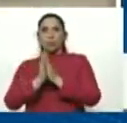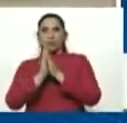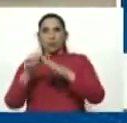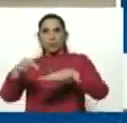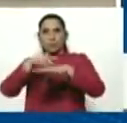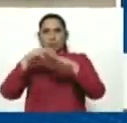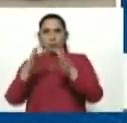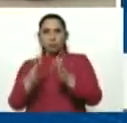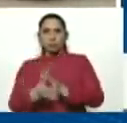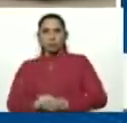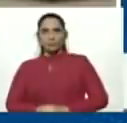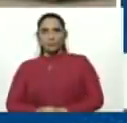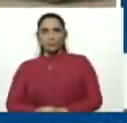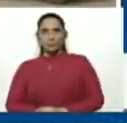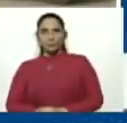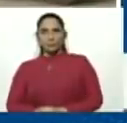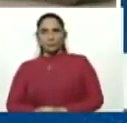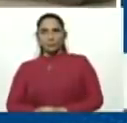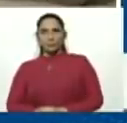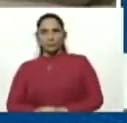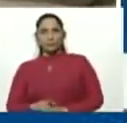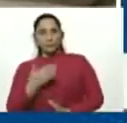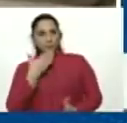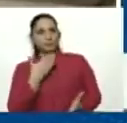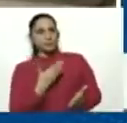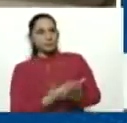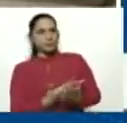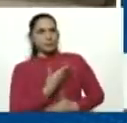ministro. Sí, gracias, presidente.